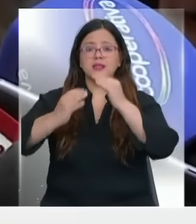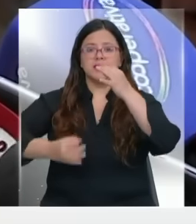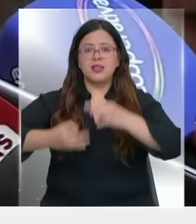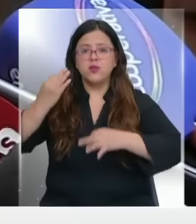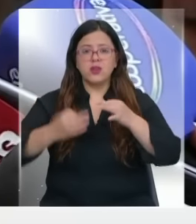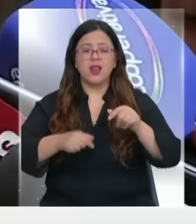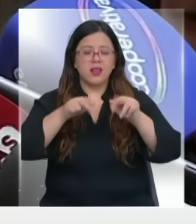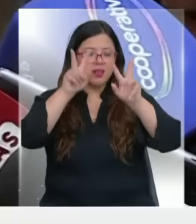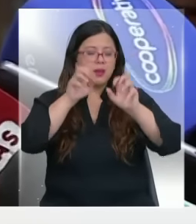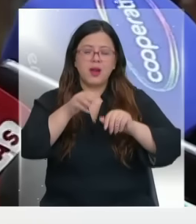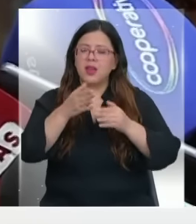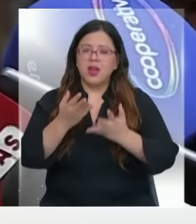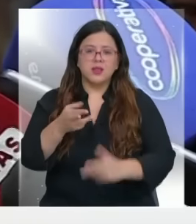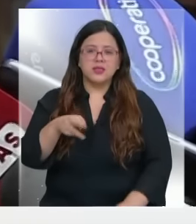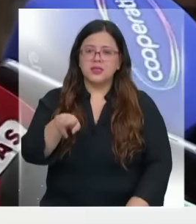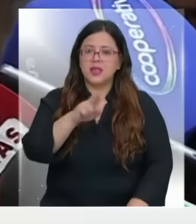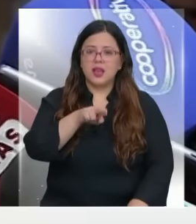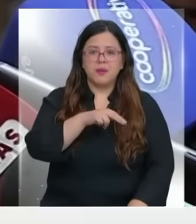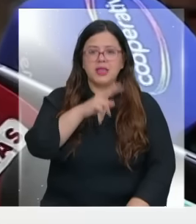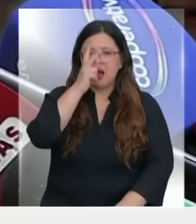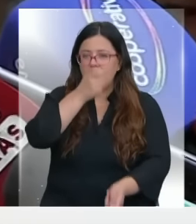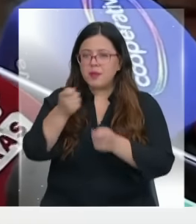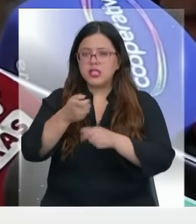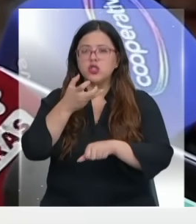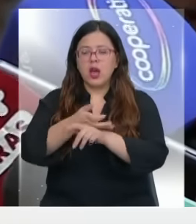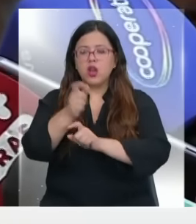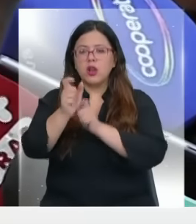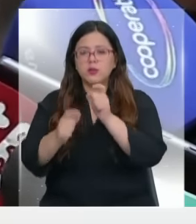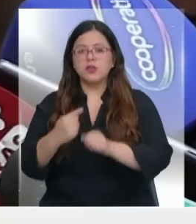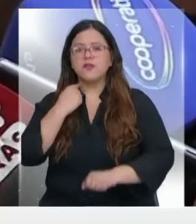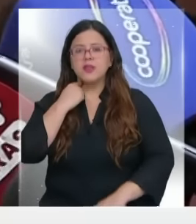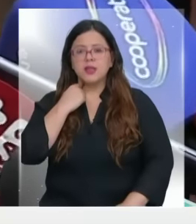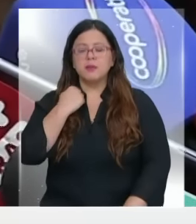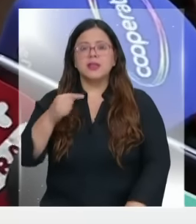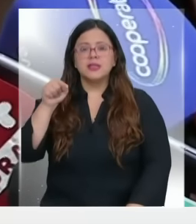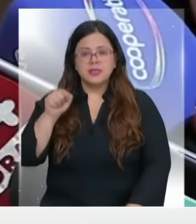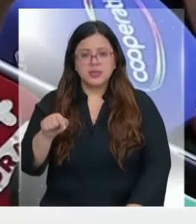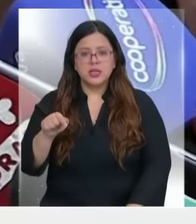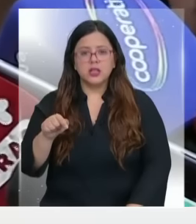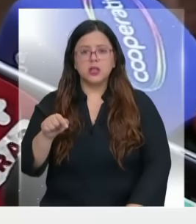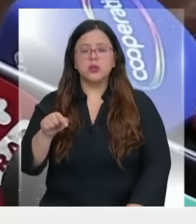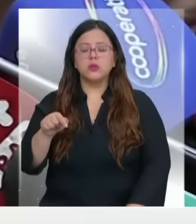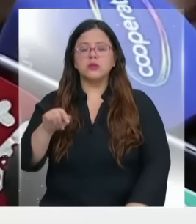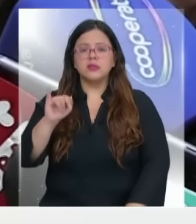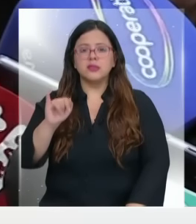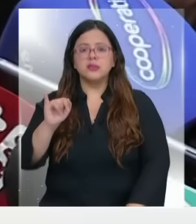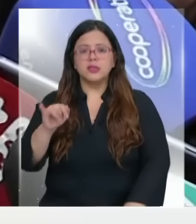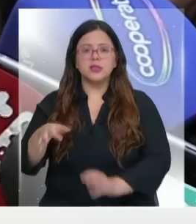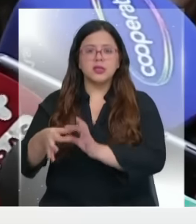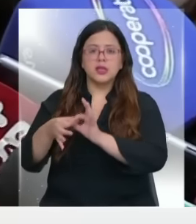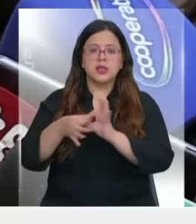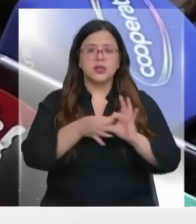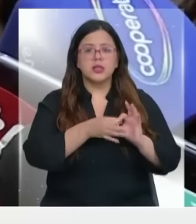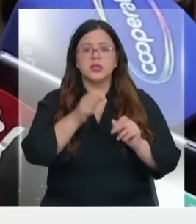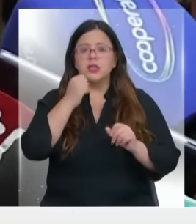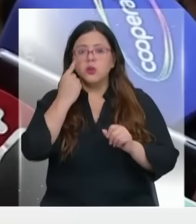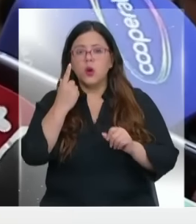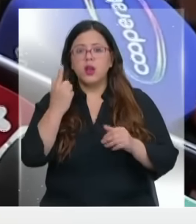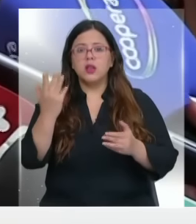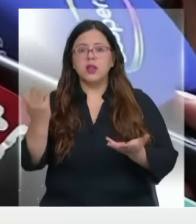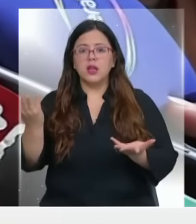mismo. En este caso había muchas similitudes con las víctimas y efectivamente la causal era la de